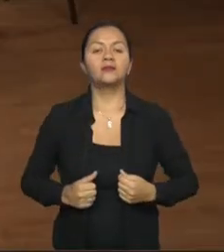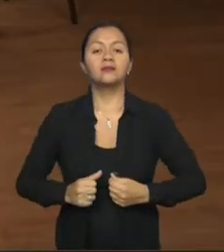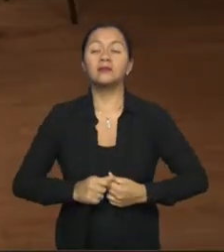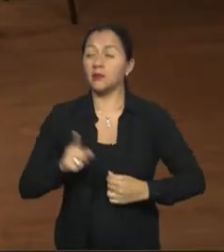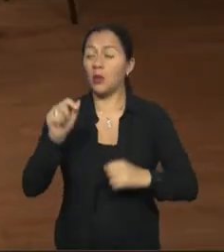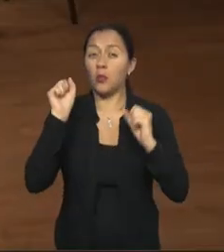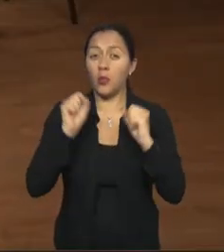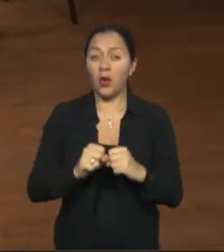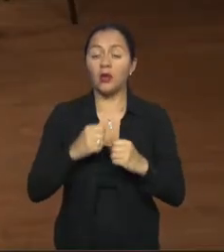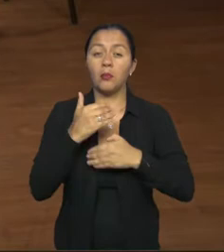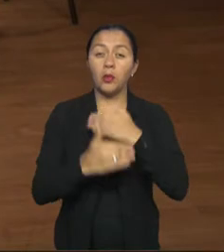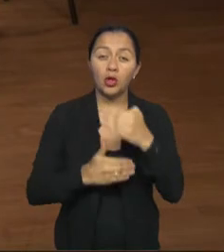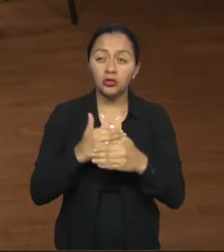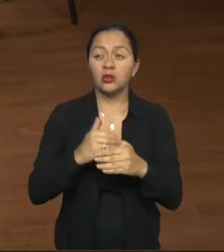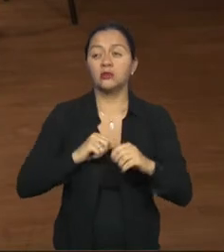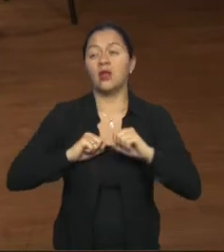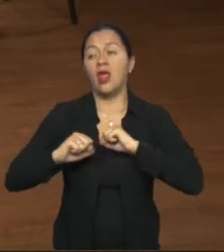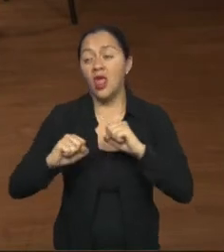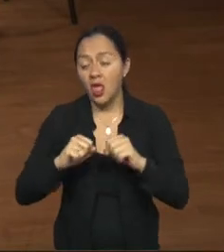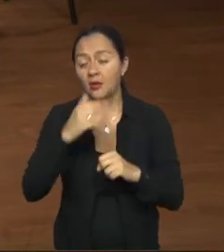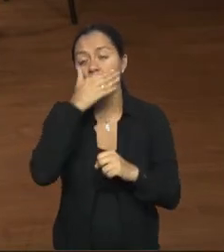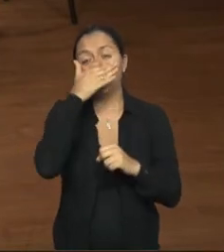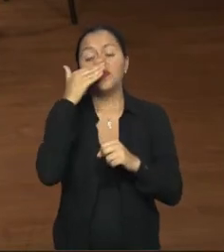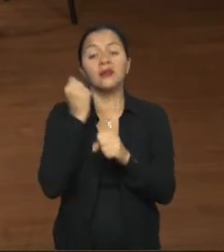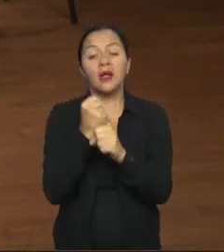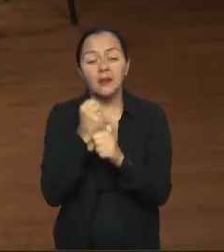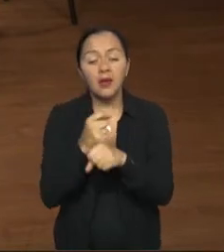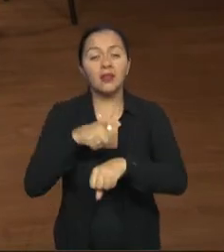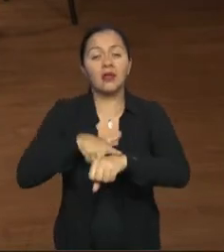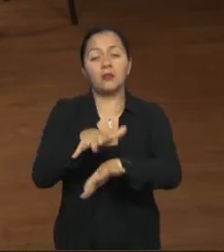algún proceso administrativo, operativo